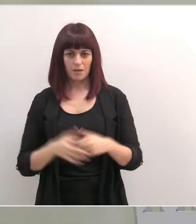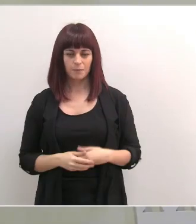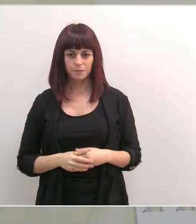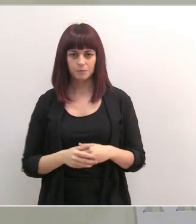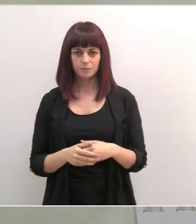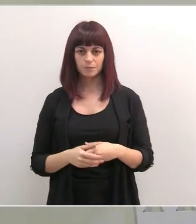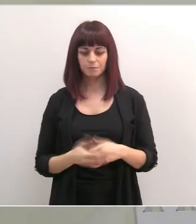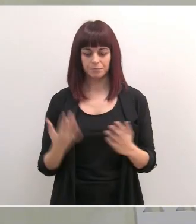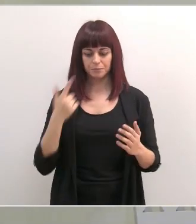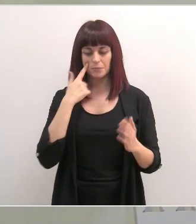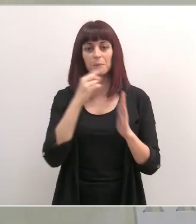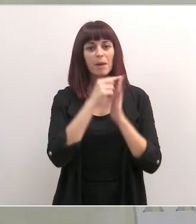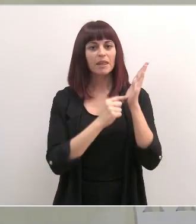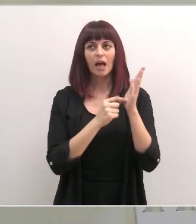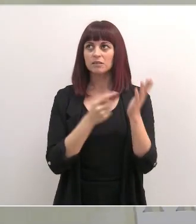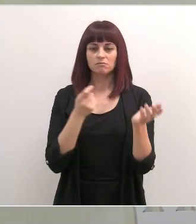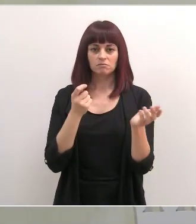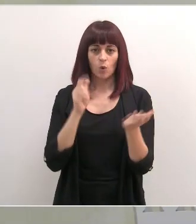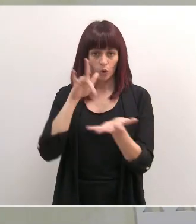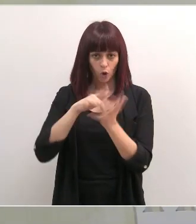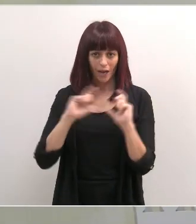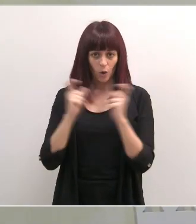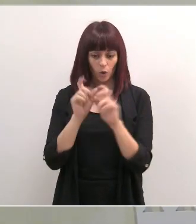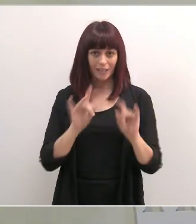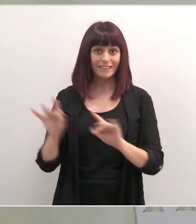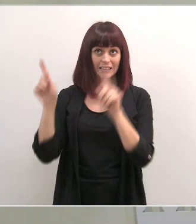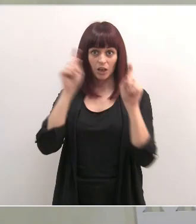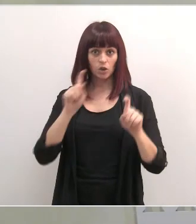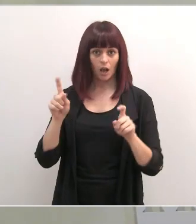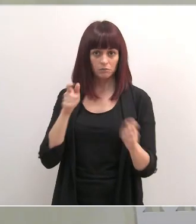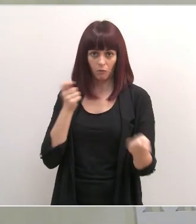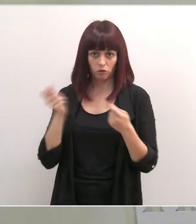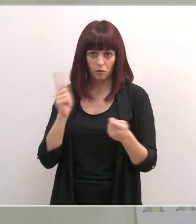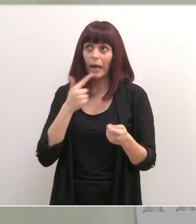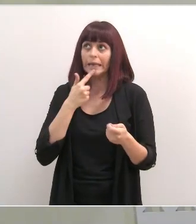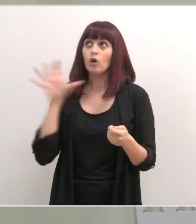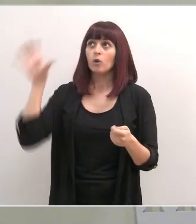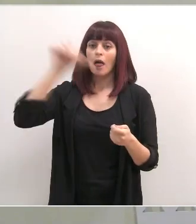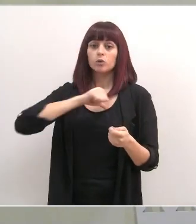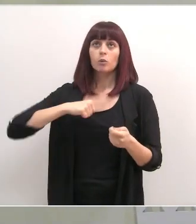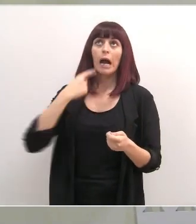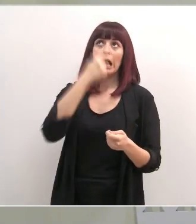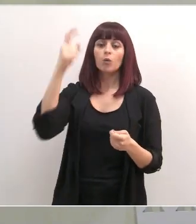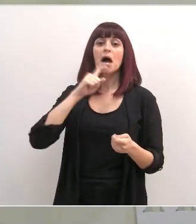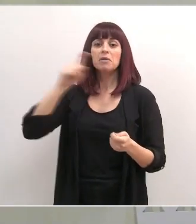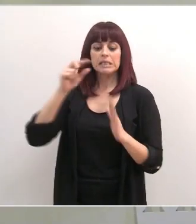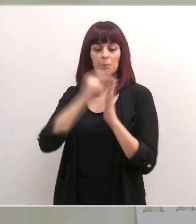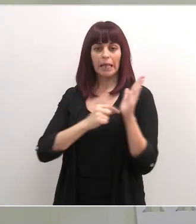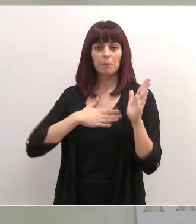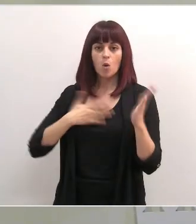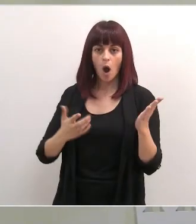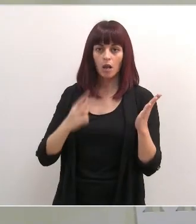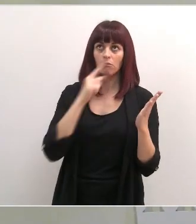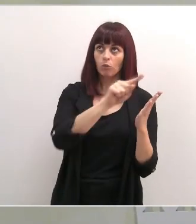Bueno, las medidas no se coordinan ahí, porque ahí lo que se hace es informar de las medidas que está poniendo en marcha cada una de las comunidades autónomas. Y es lo que desde el